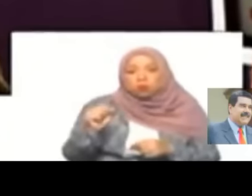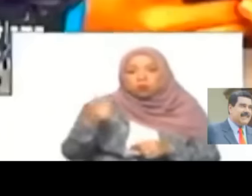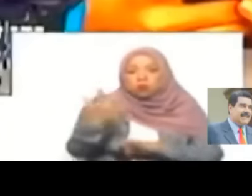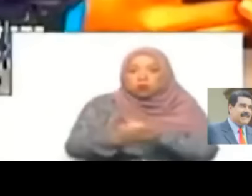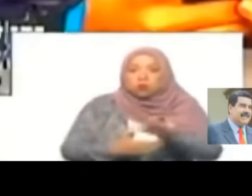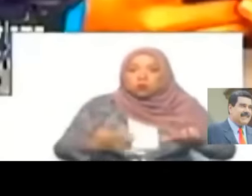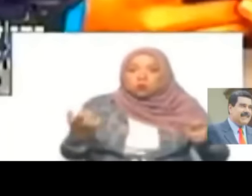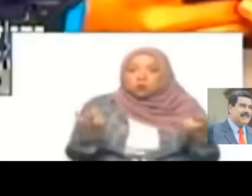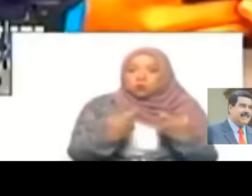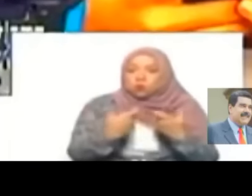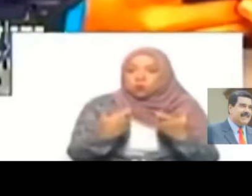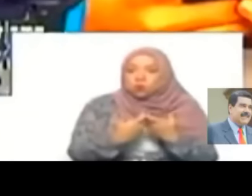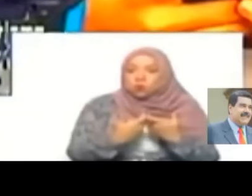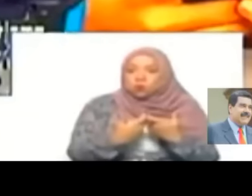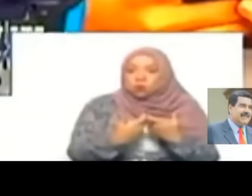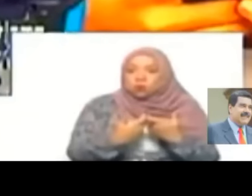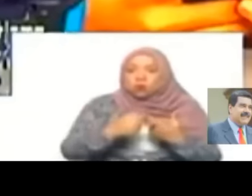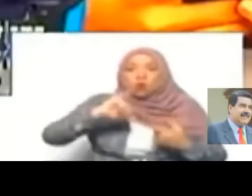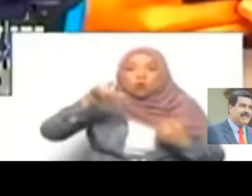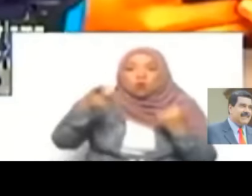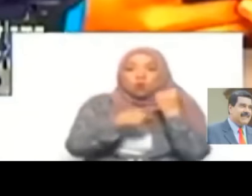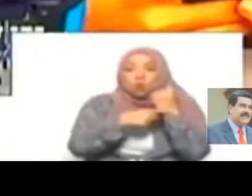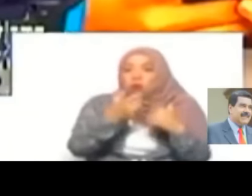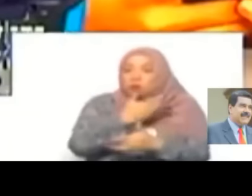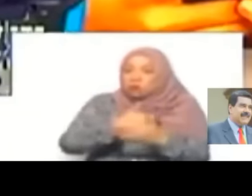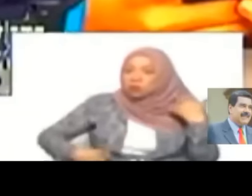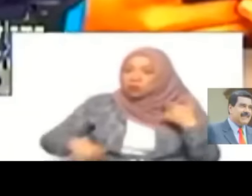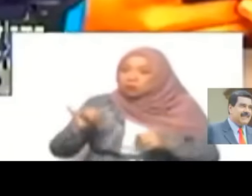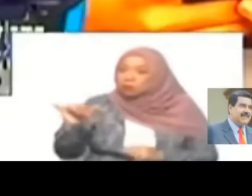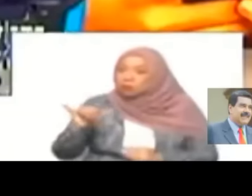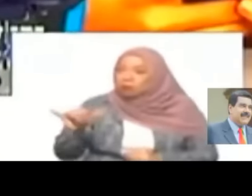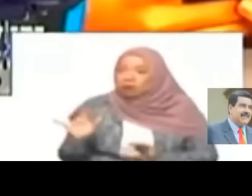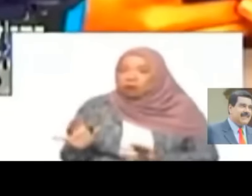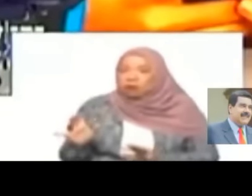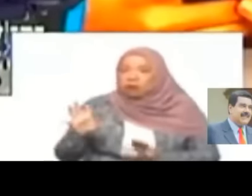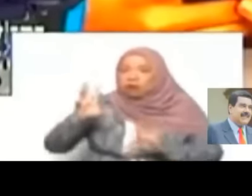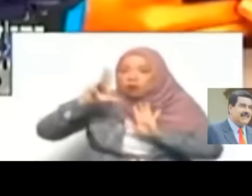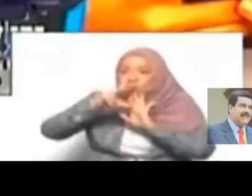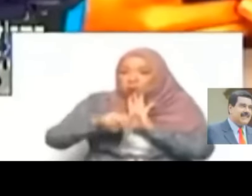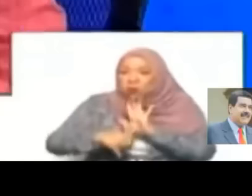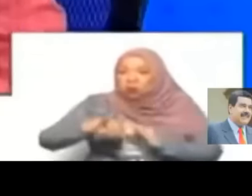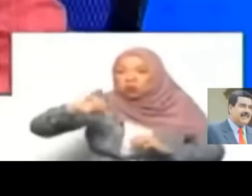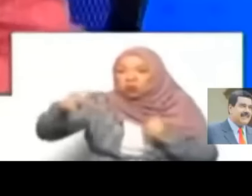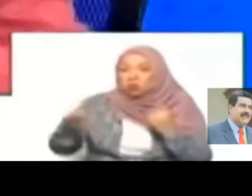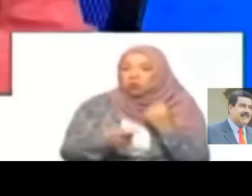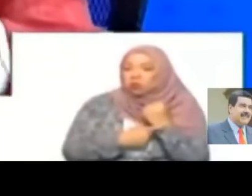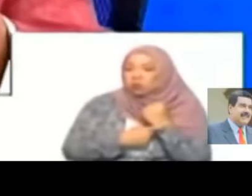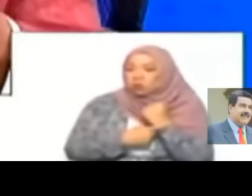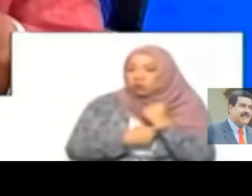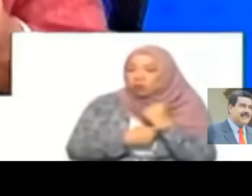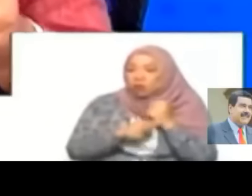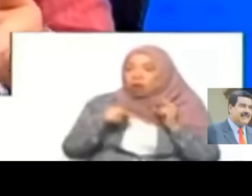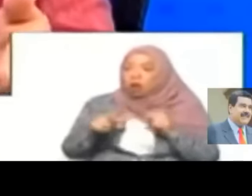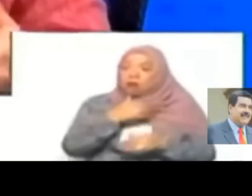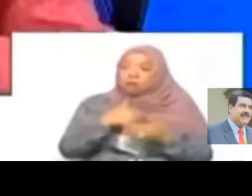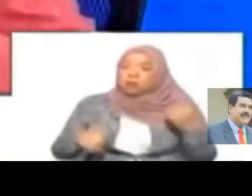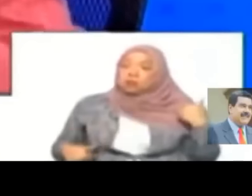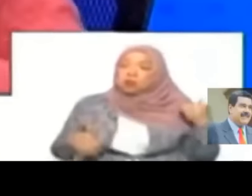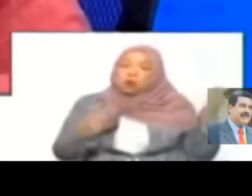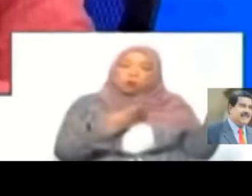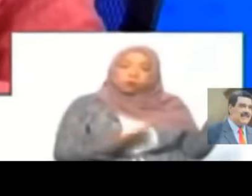llamaba a Juan Guaidó presidente, al ladrón de cuatro suelas de Guaidó. y recibieron a Guaidó allá como